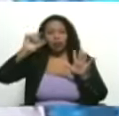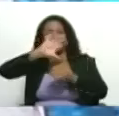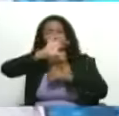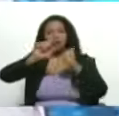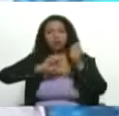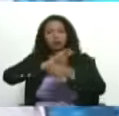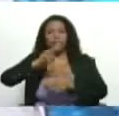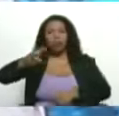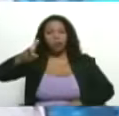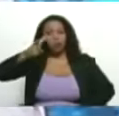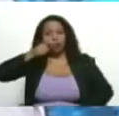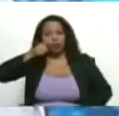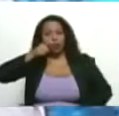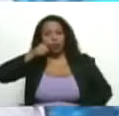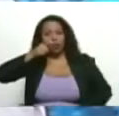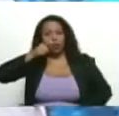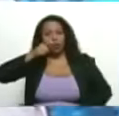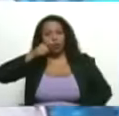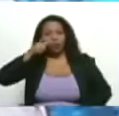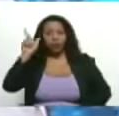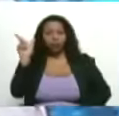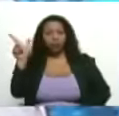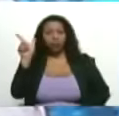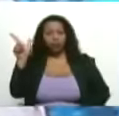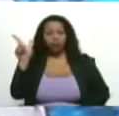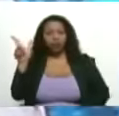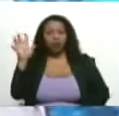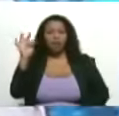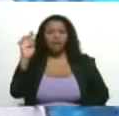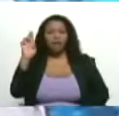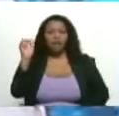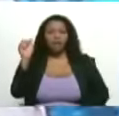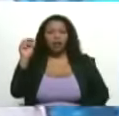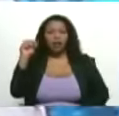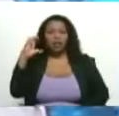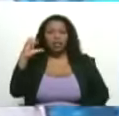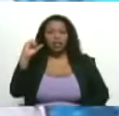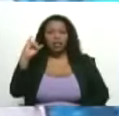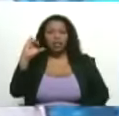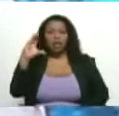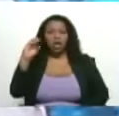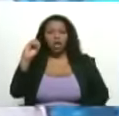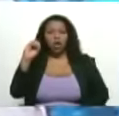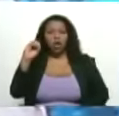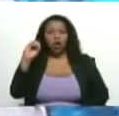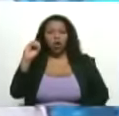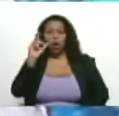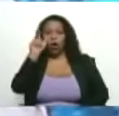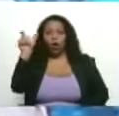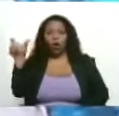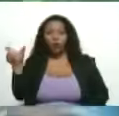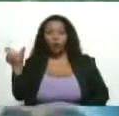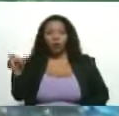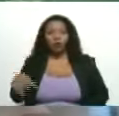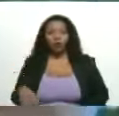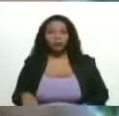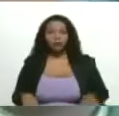de seguridad para el PSUV, Francisco Amelías Horta.